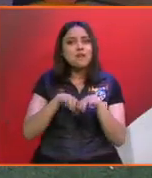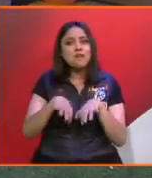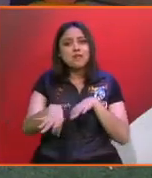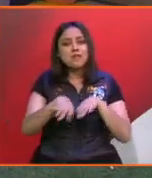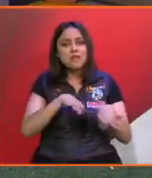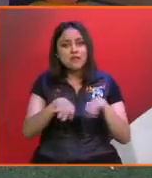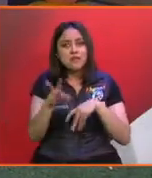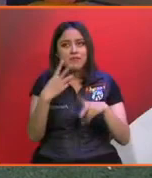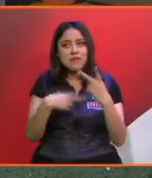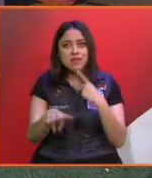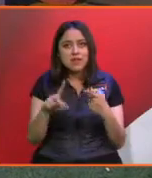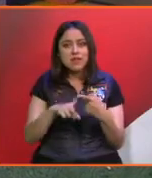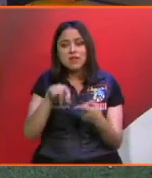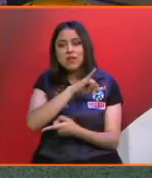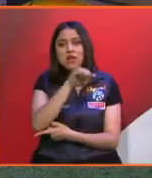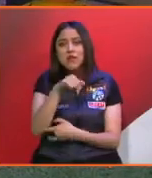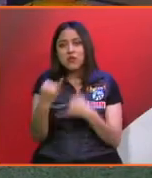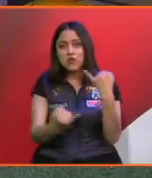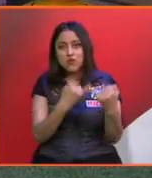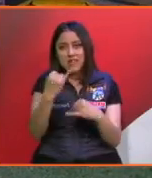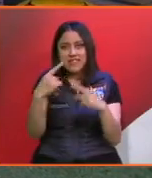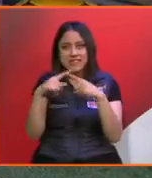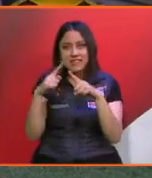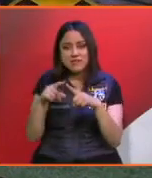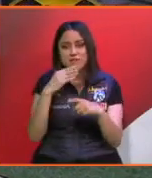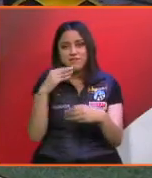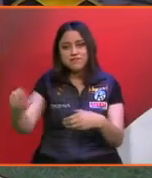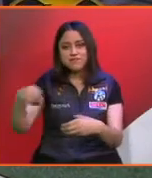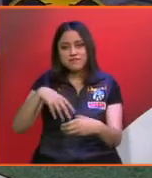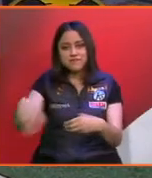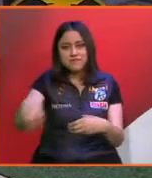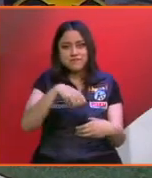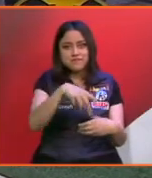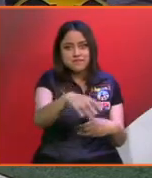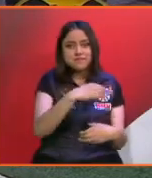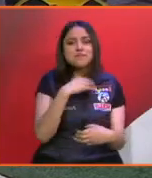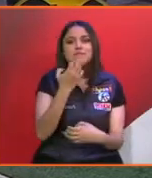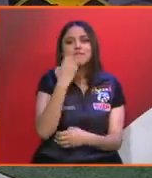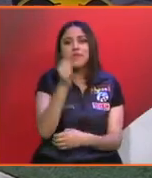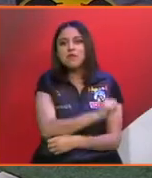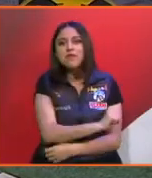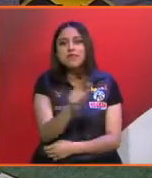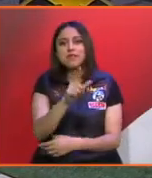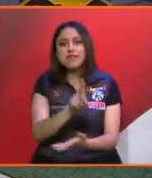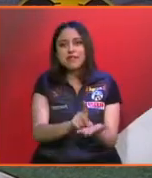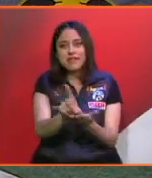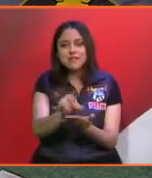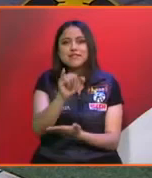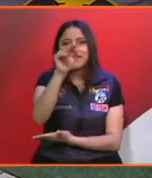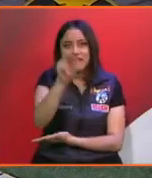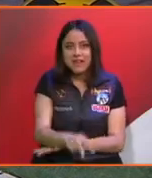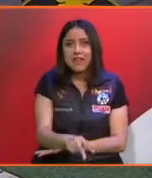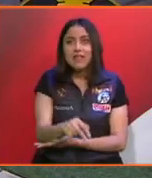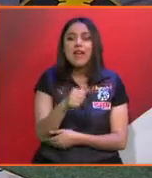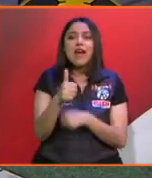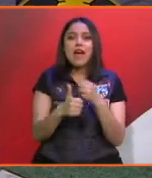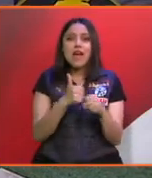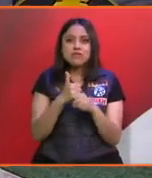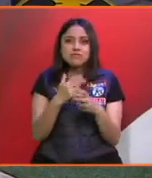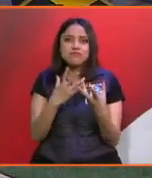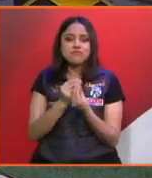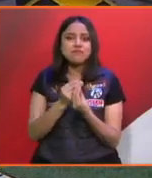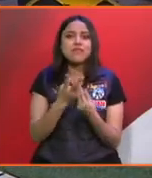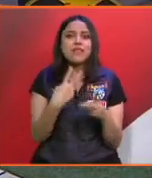trabajo. Con juguetes, ¿cierto? Se hicieron una colecta dentro de ahí del Colegio de Profesionales en Derecho. Es correcto. Como todos los años, Jorge,